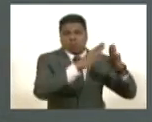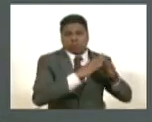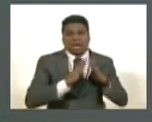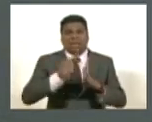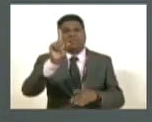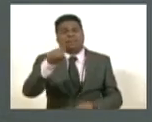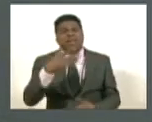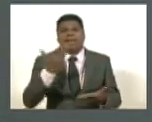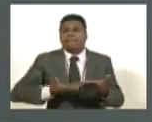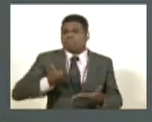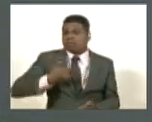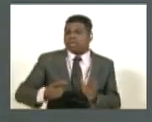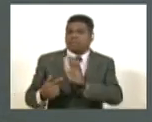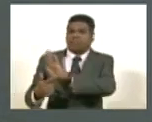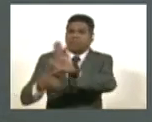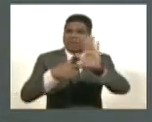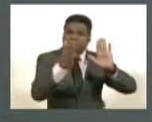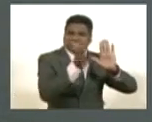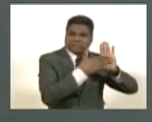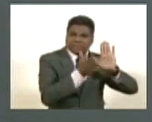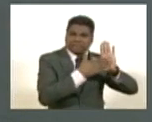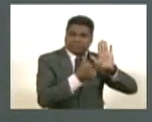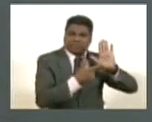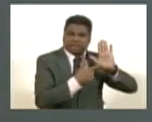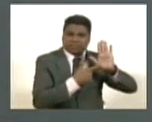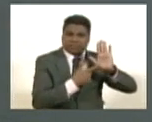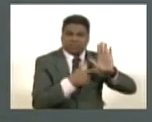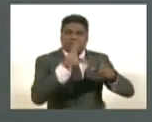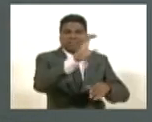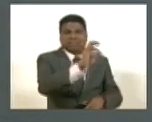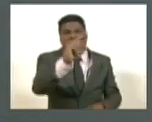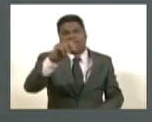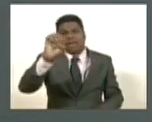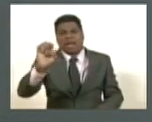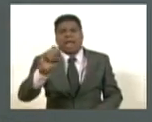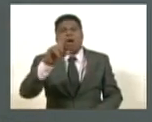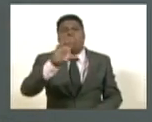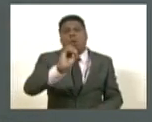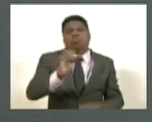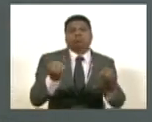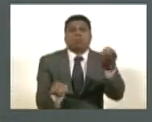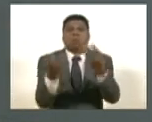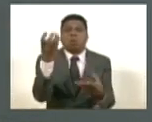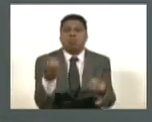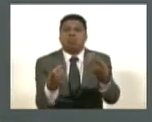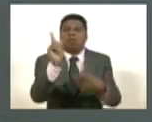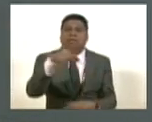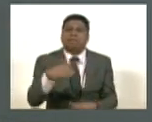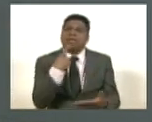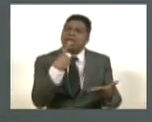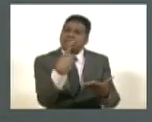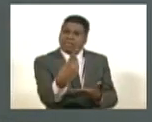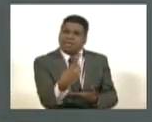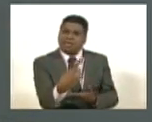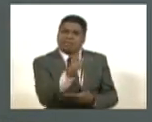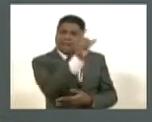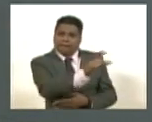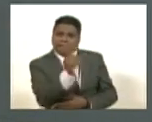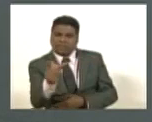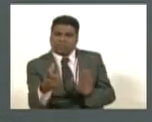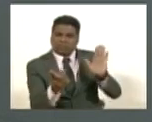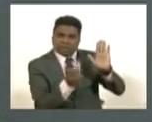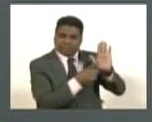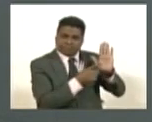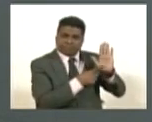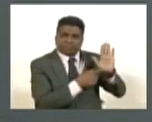importante presentar la certificación de la comisión electoral del consejo comunal o comuna que indique que ese postulado o